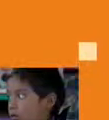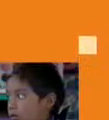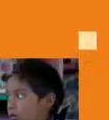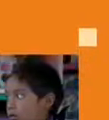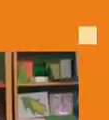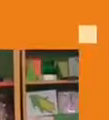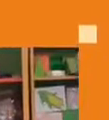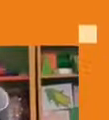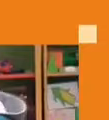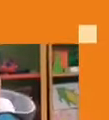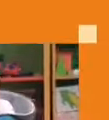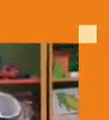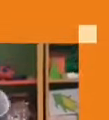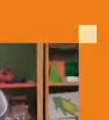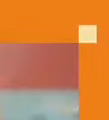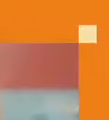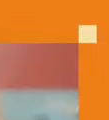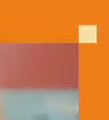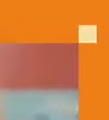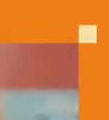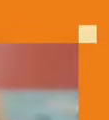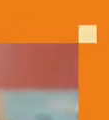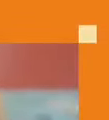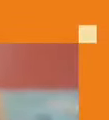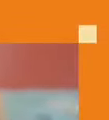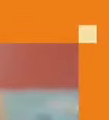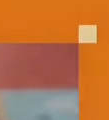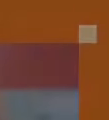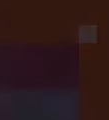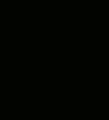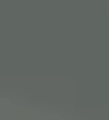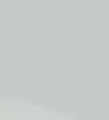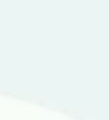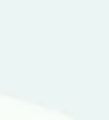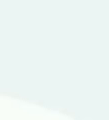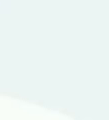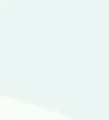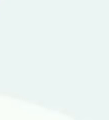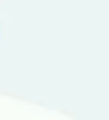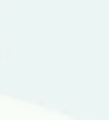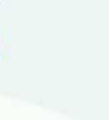Estamos viendo Aprendo en Casa, primaria.